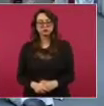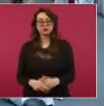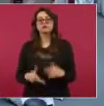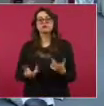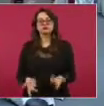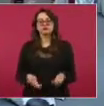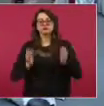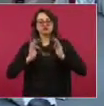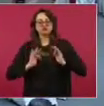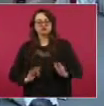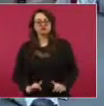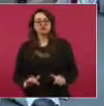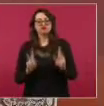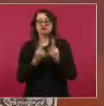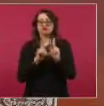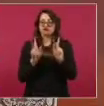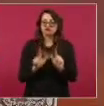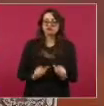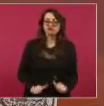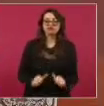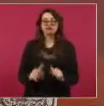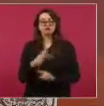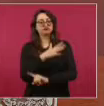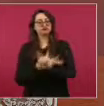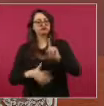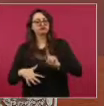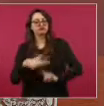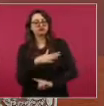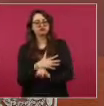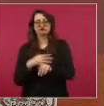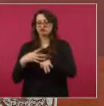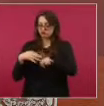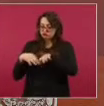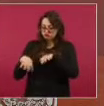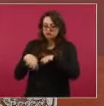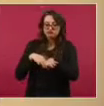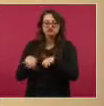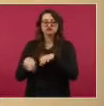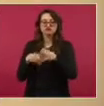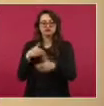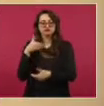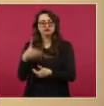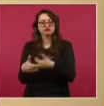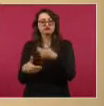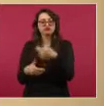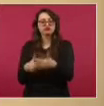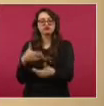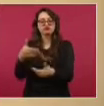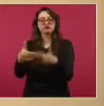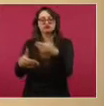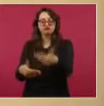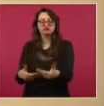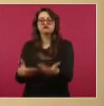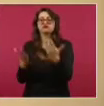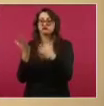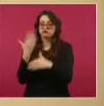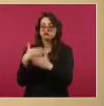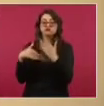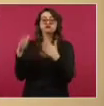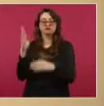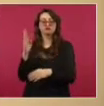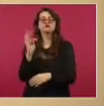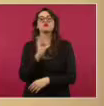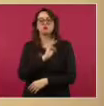la tranquilidad, el buen ambiente para todo proceso productivo o de generación a partir de los lugares de trabajo